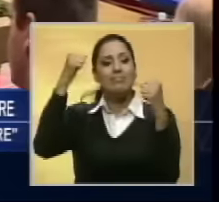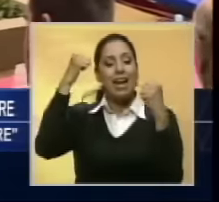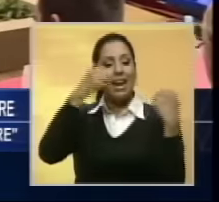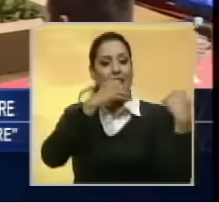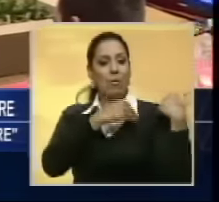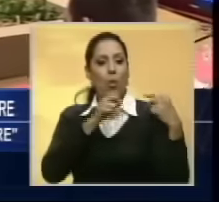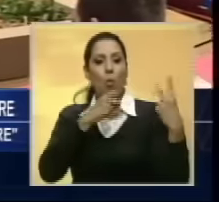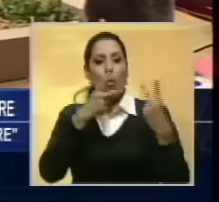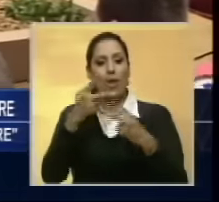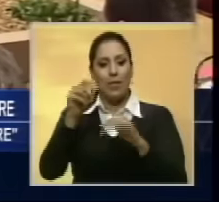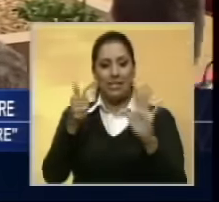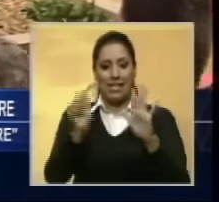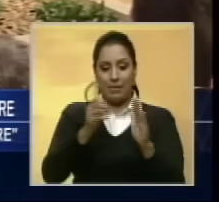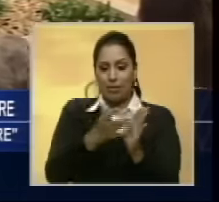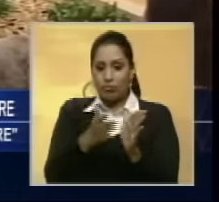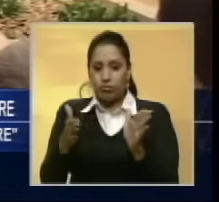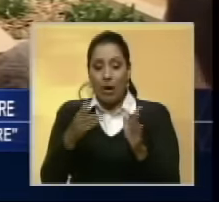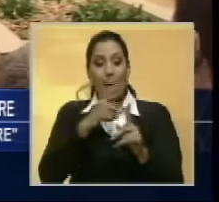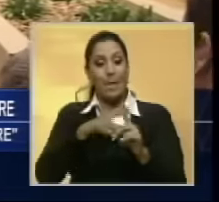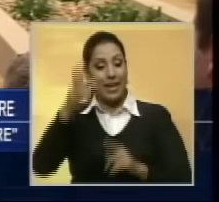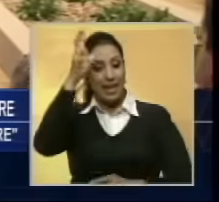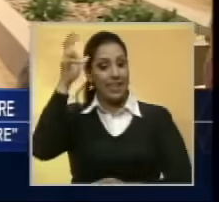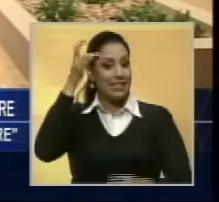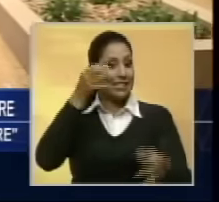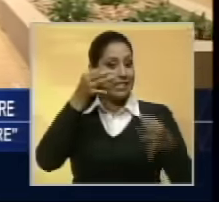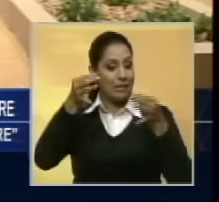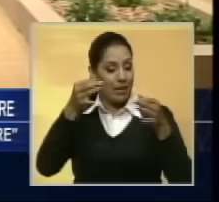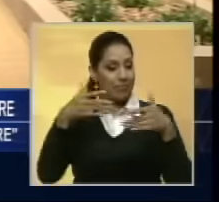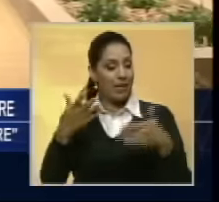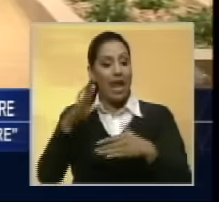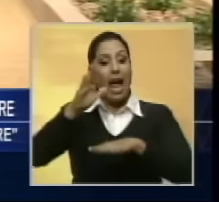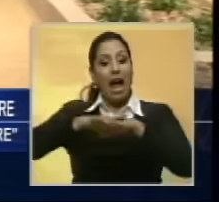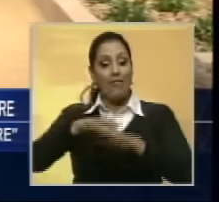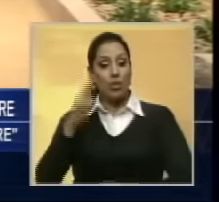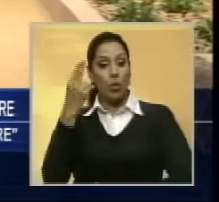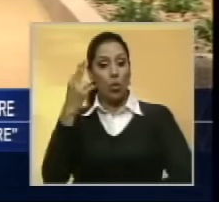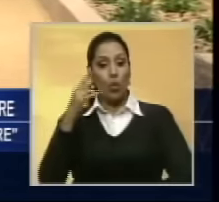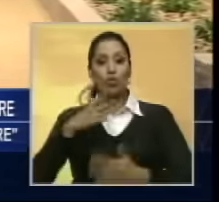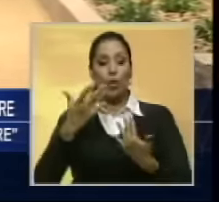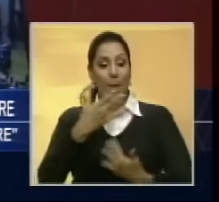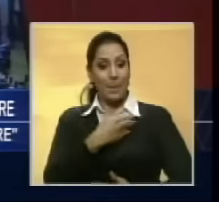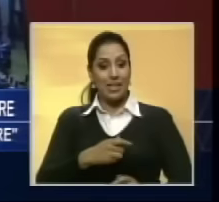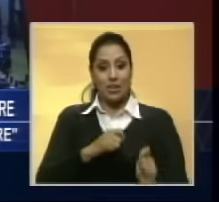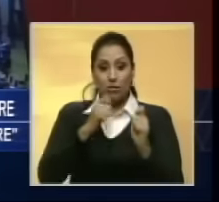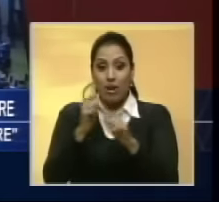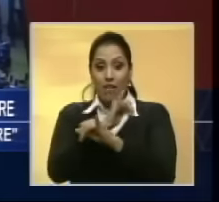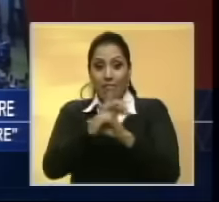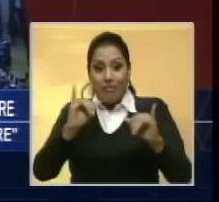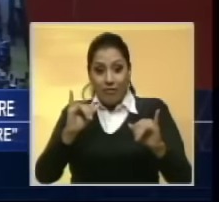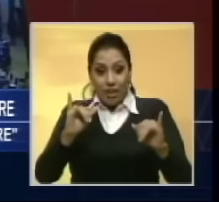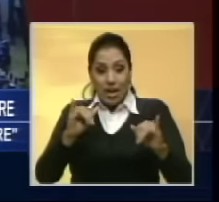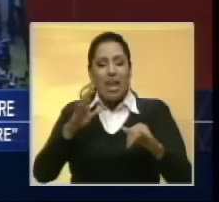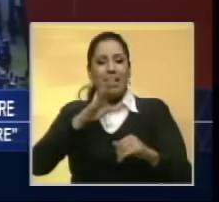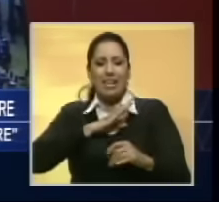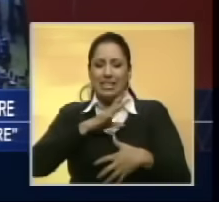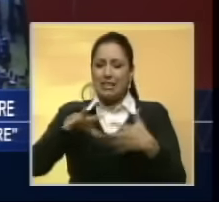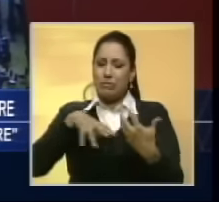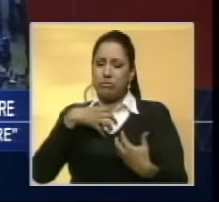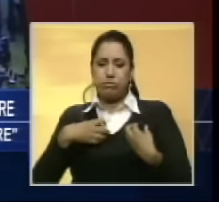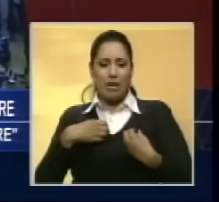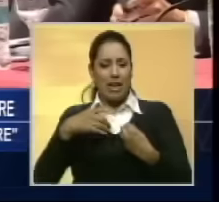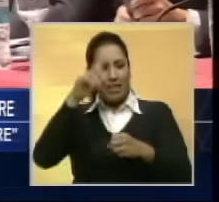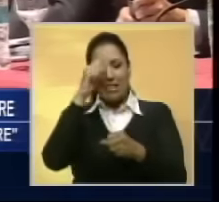cargo para el nuevo semestre. El canciller expresó que el anuncio de Uruguay sobre el término de su presidencia en el Mercosur ha generado incertidumbre